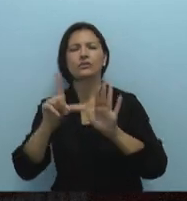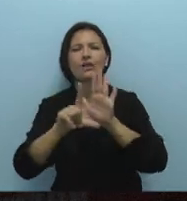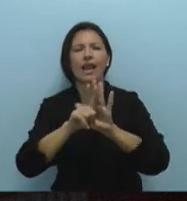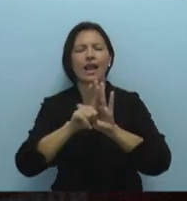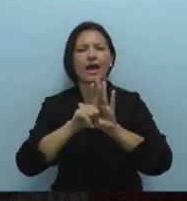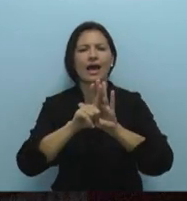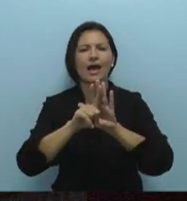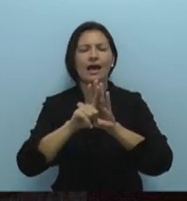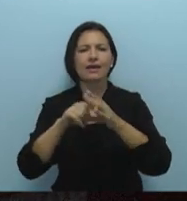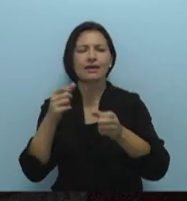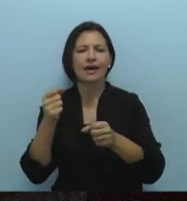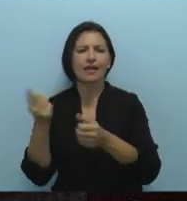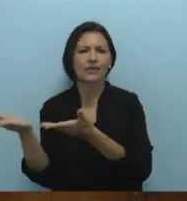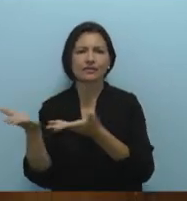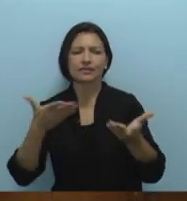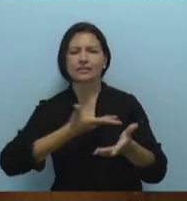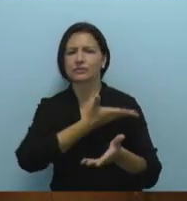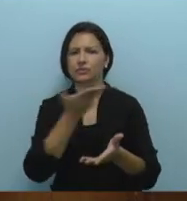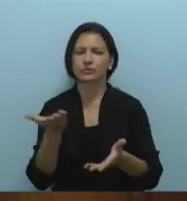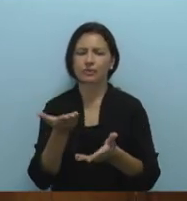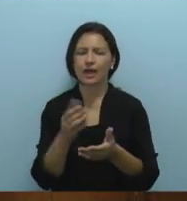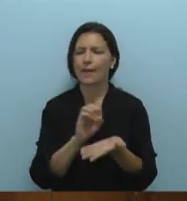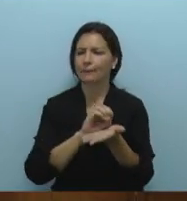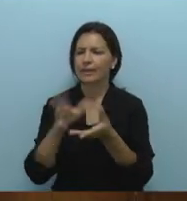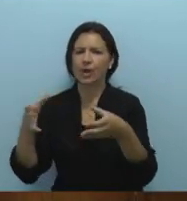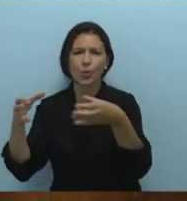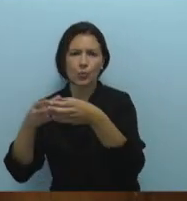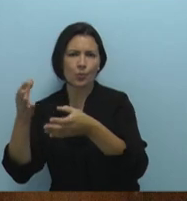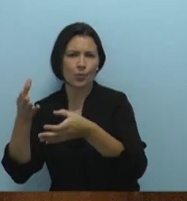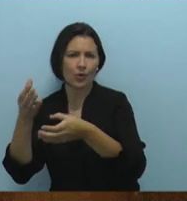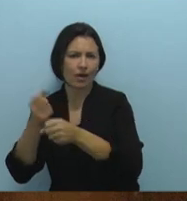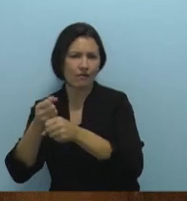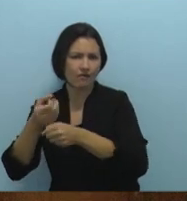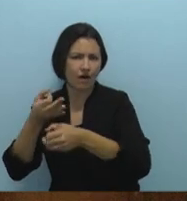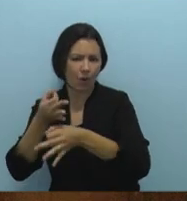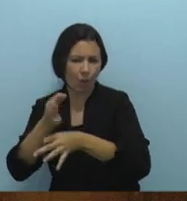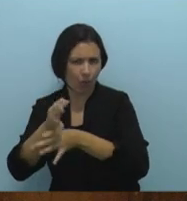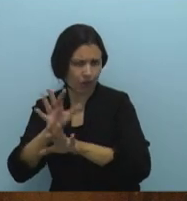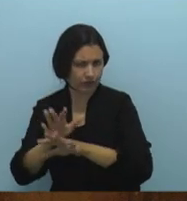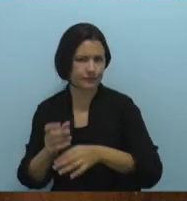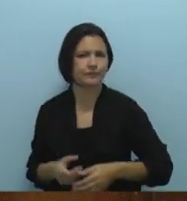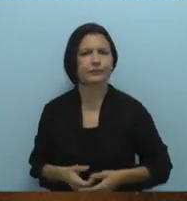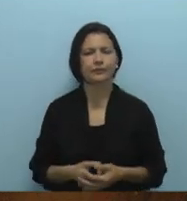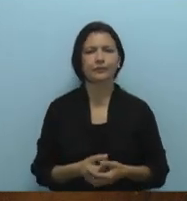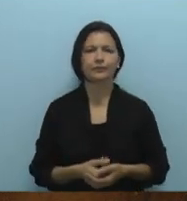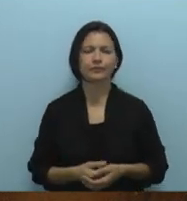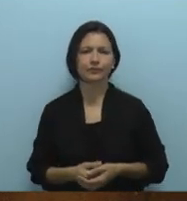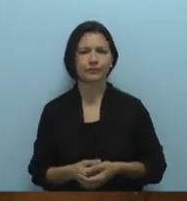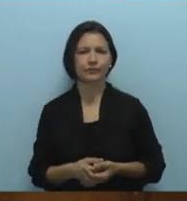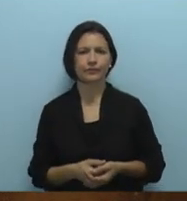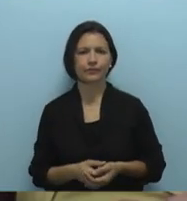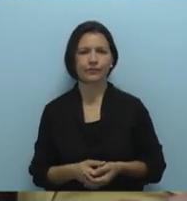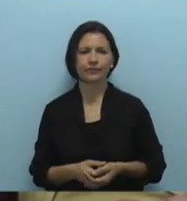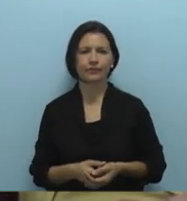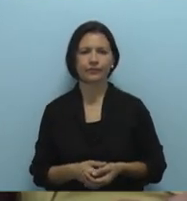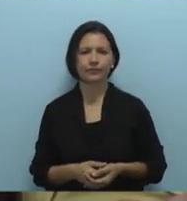Trabajo Social. Gracias, diputado. Así será. Tiene la palabra el diputado Miguel Rabia. Gracias, señora